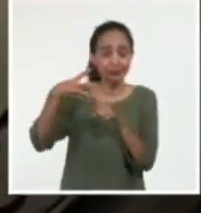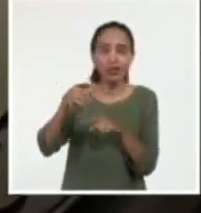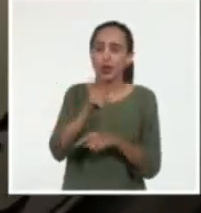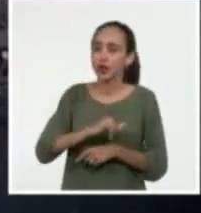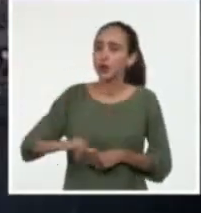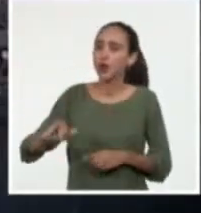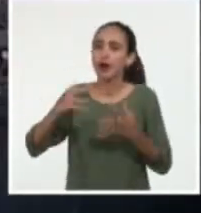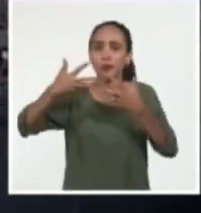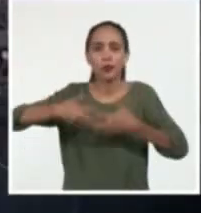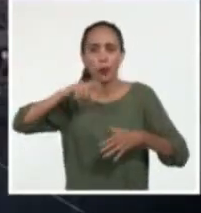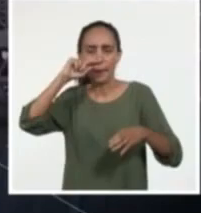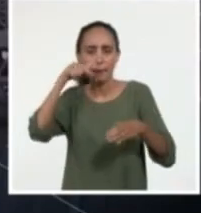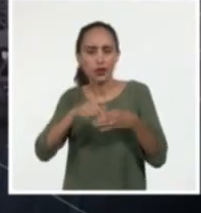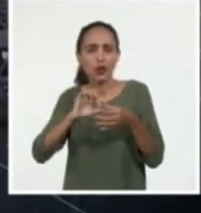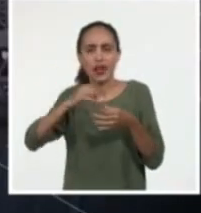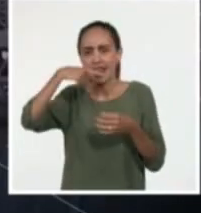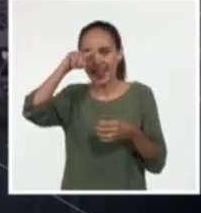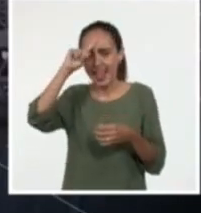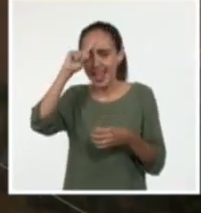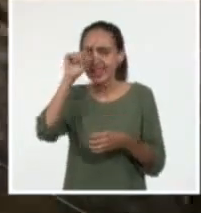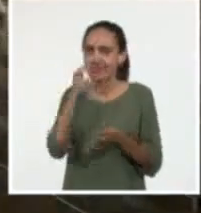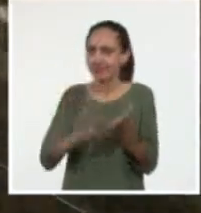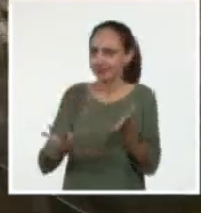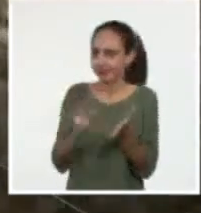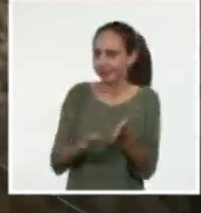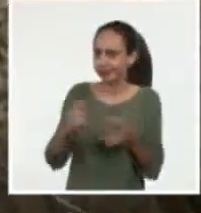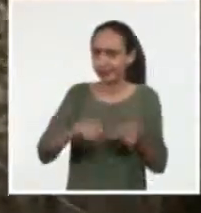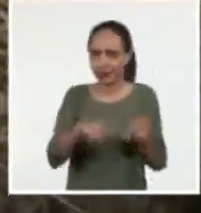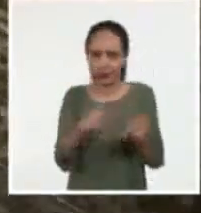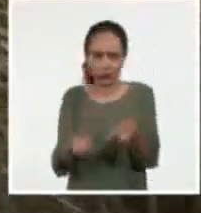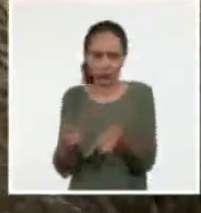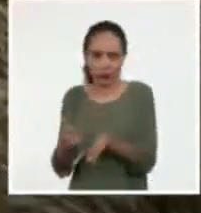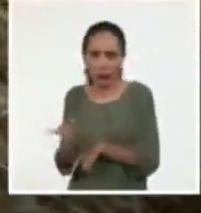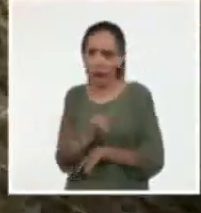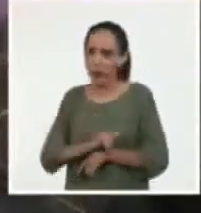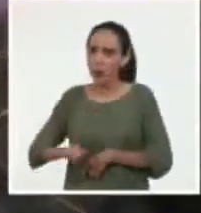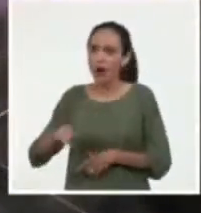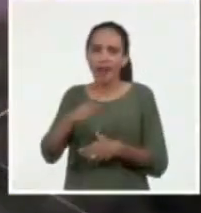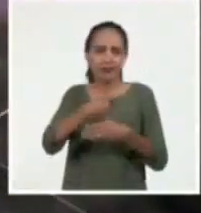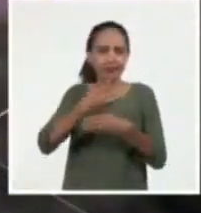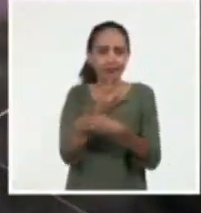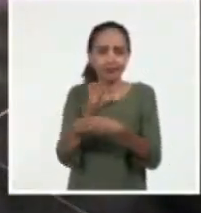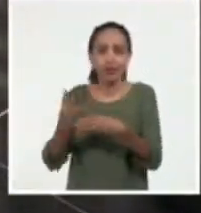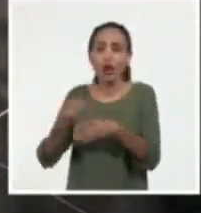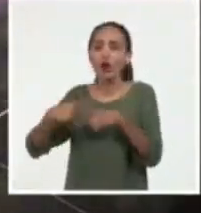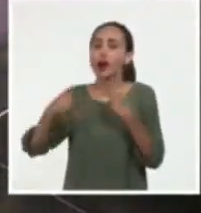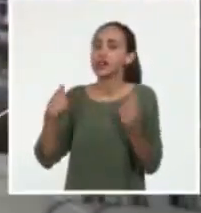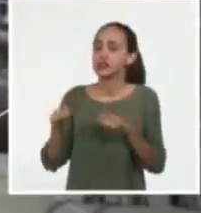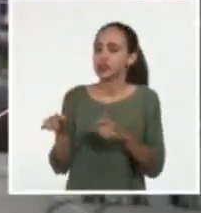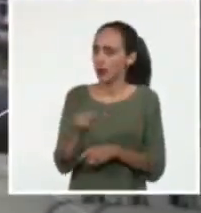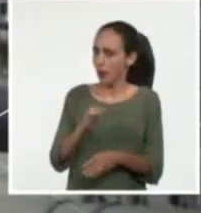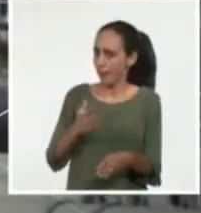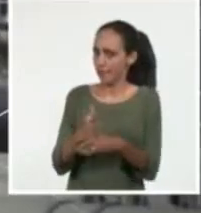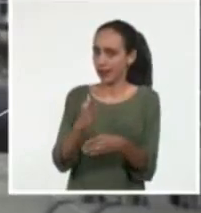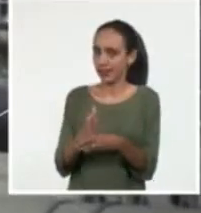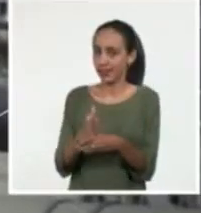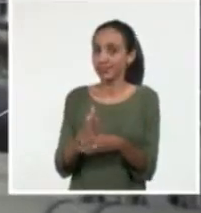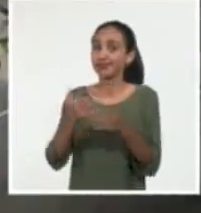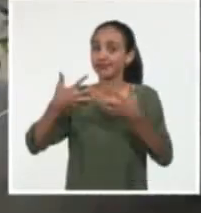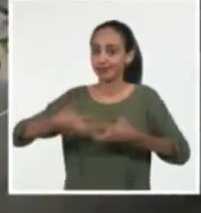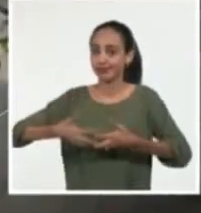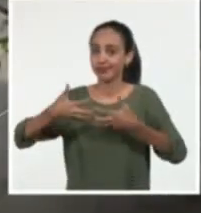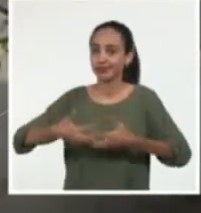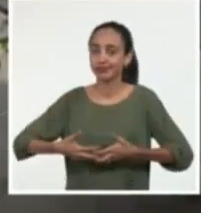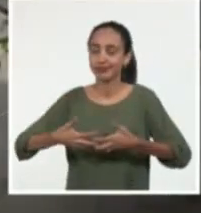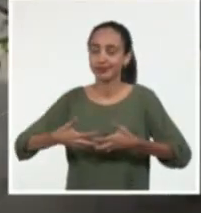de petróleo, gas, cereales, fertilizantes nitrogenados, metales y madera. Los